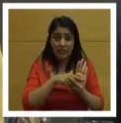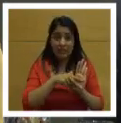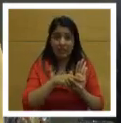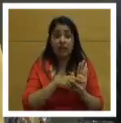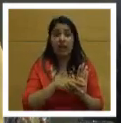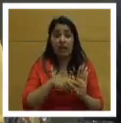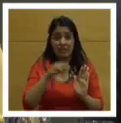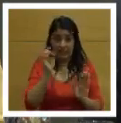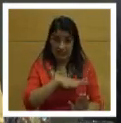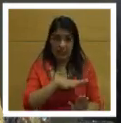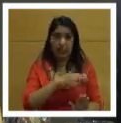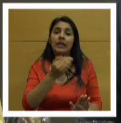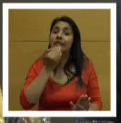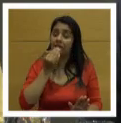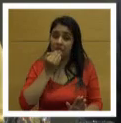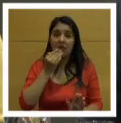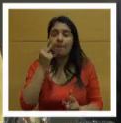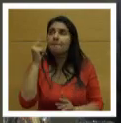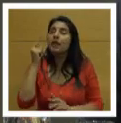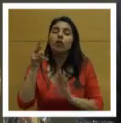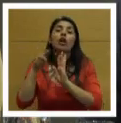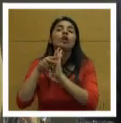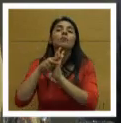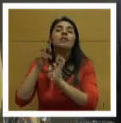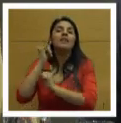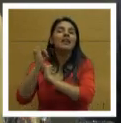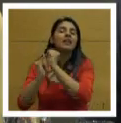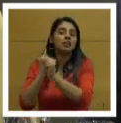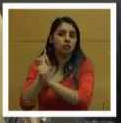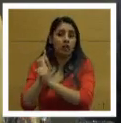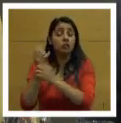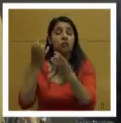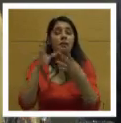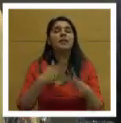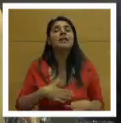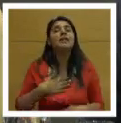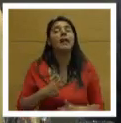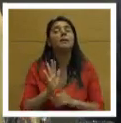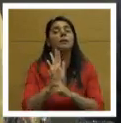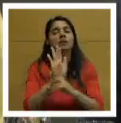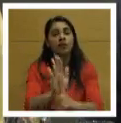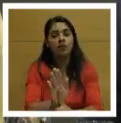normativa internacional. Y solamente quería mostrarles, ¿no es cierto?, que